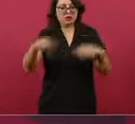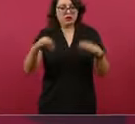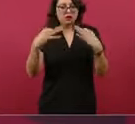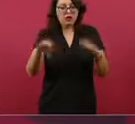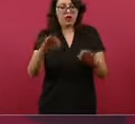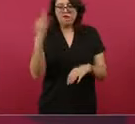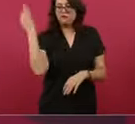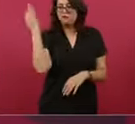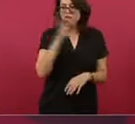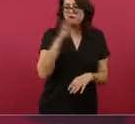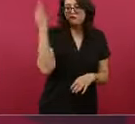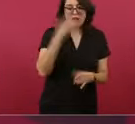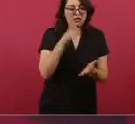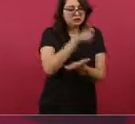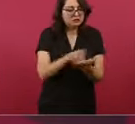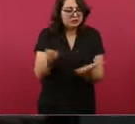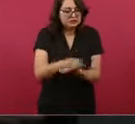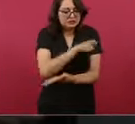supuestamente